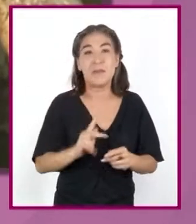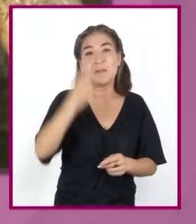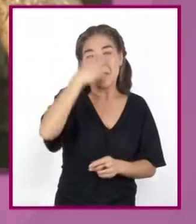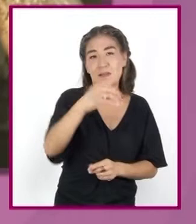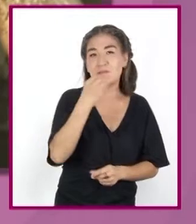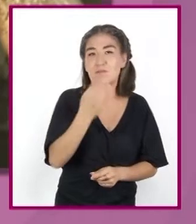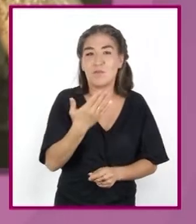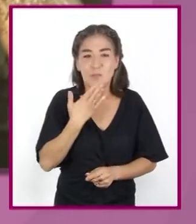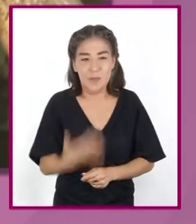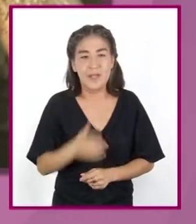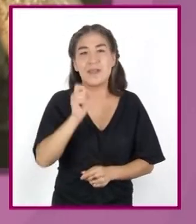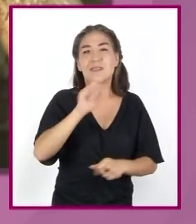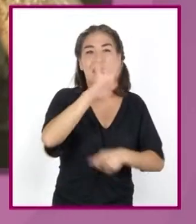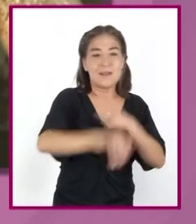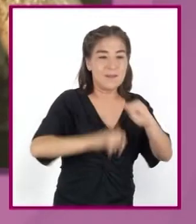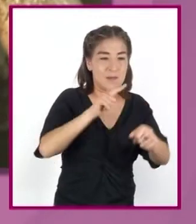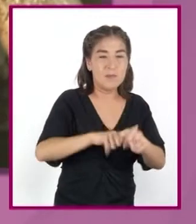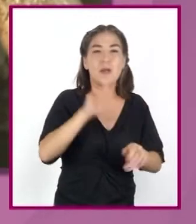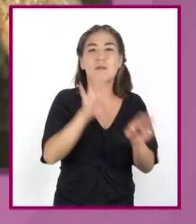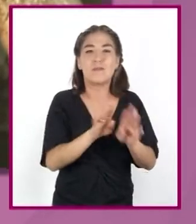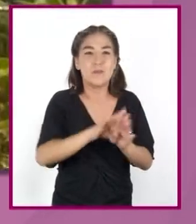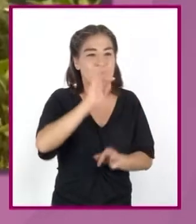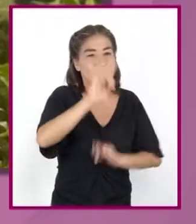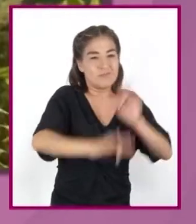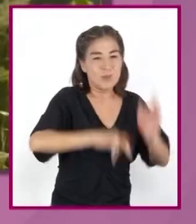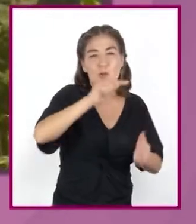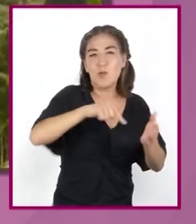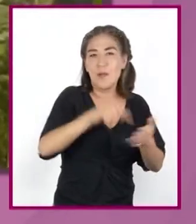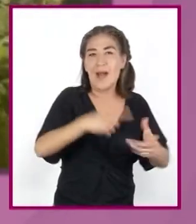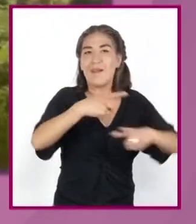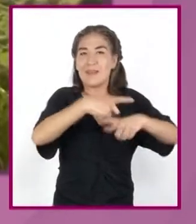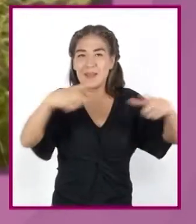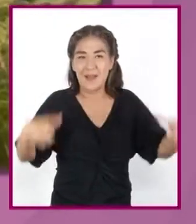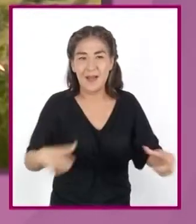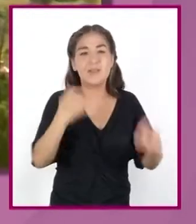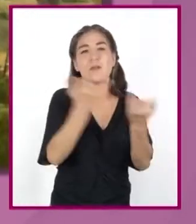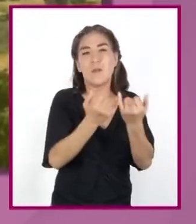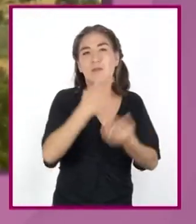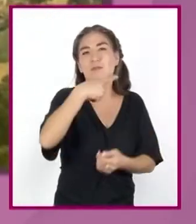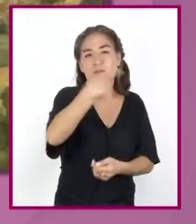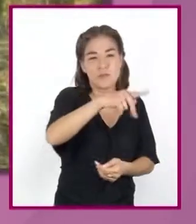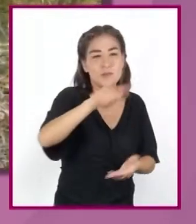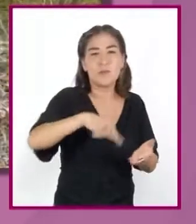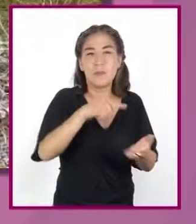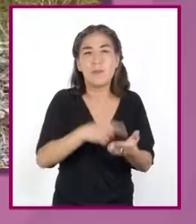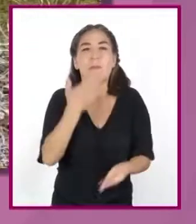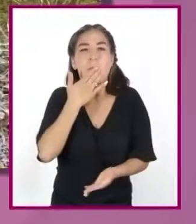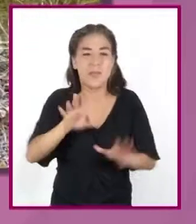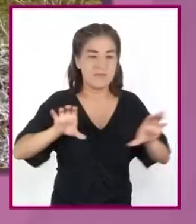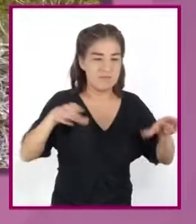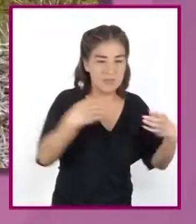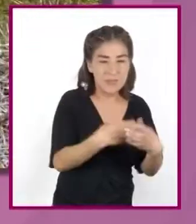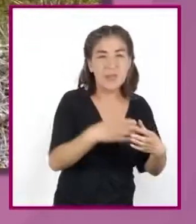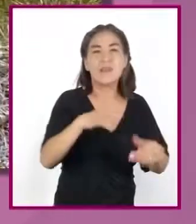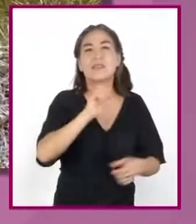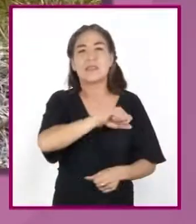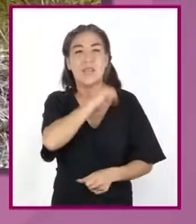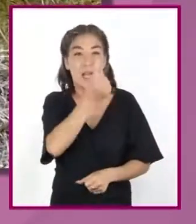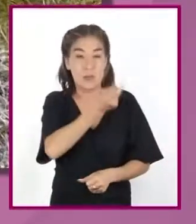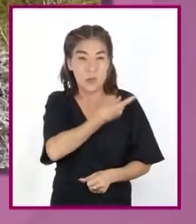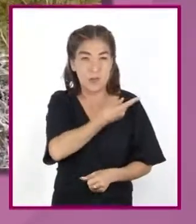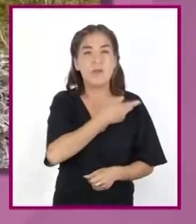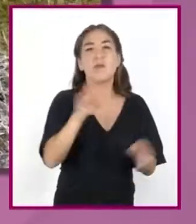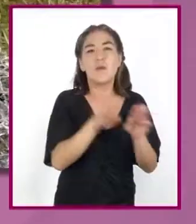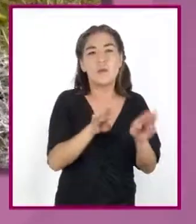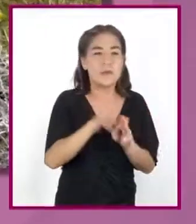poblaciones de especies con grandes requerimientos de espacio, así como el mantenimiento de comunidades humanas saludables, requieren que la conservación